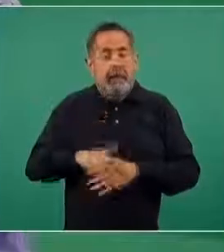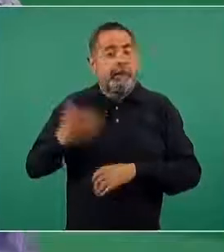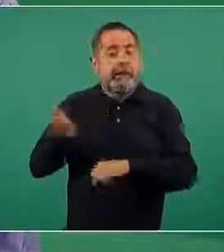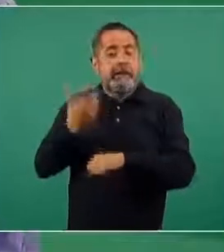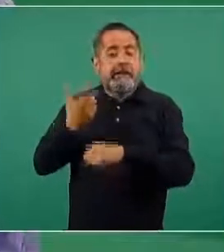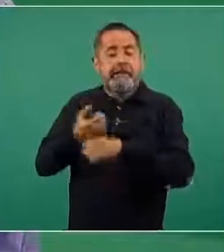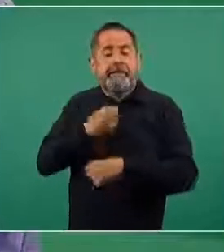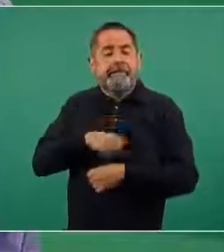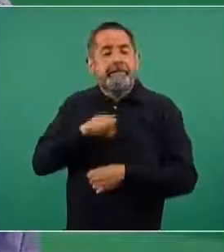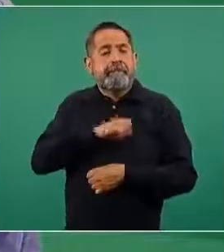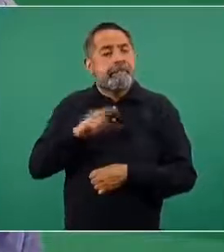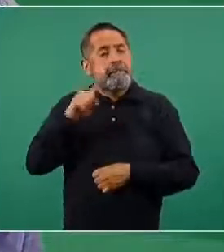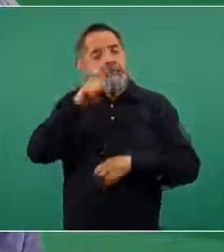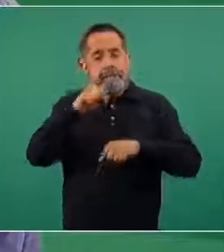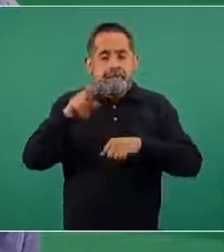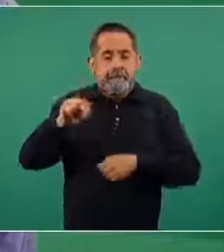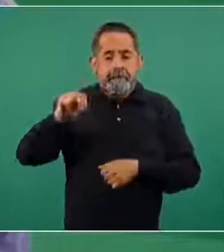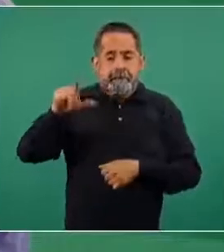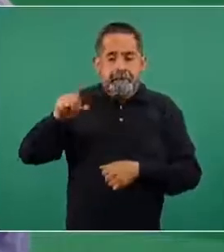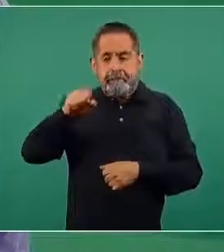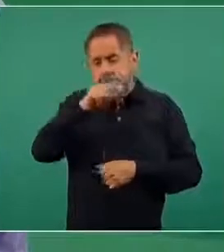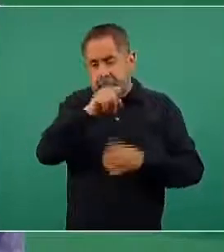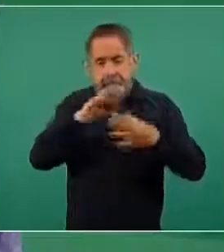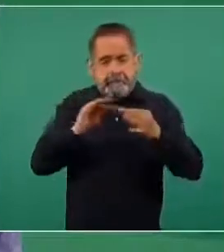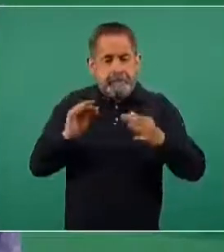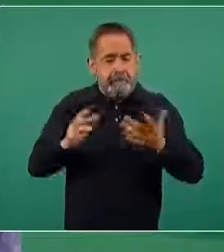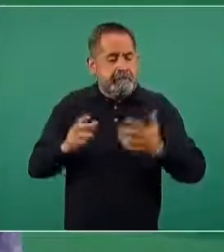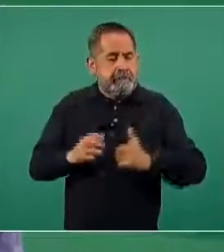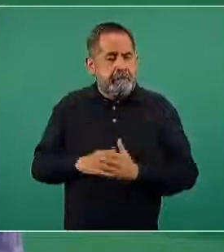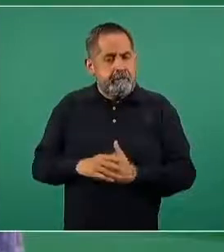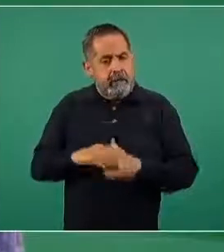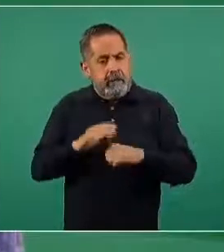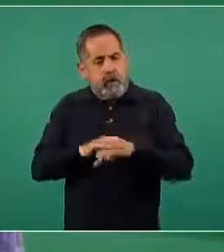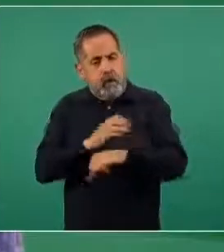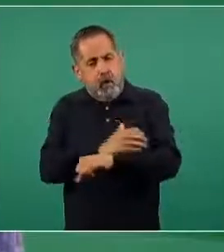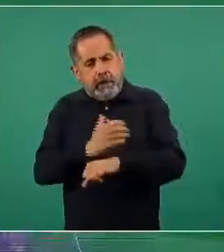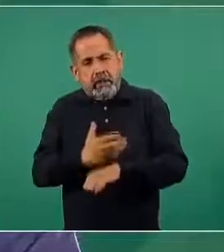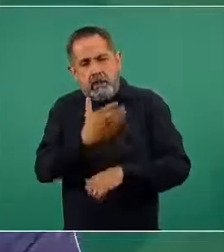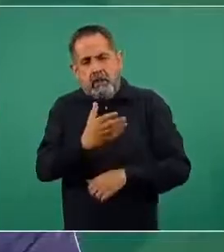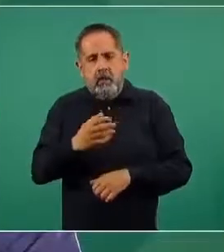Salud del Estado de Nuevo León, nuestro